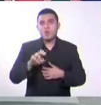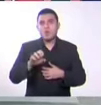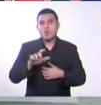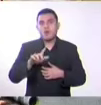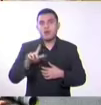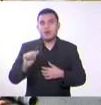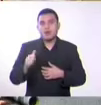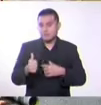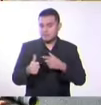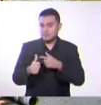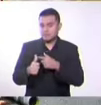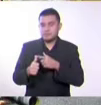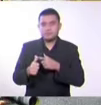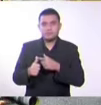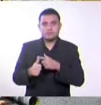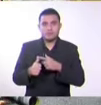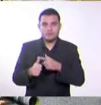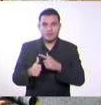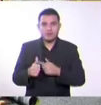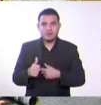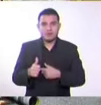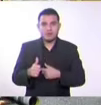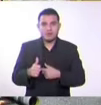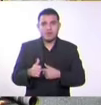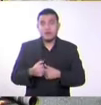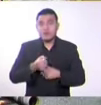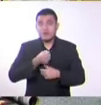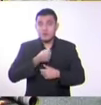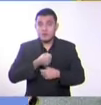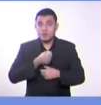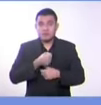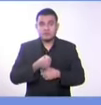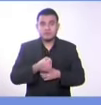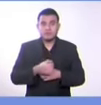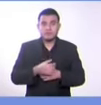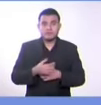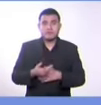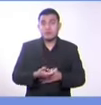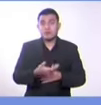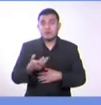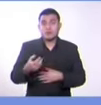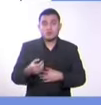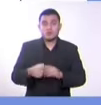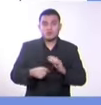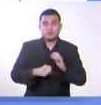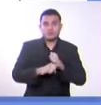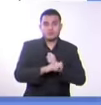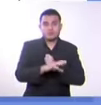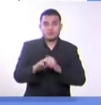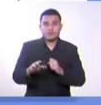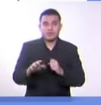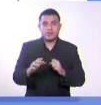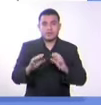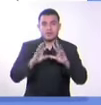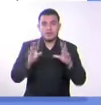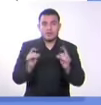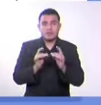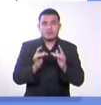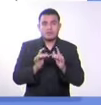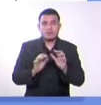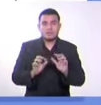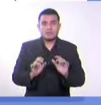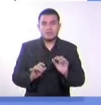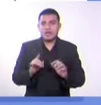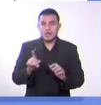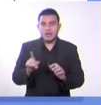ver con eso. Es decir, la información que uno publica en internet queda ahí.